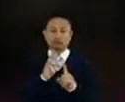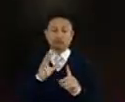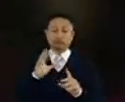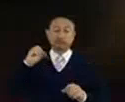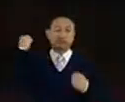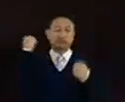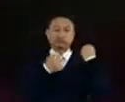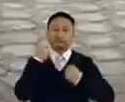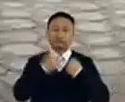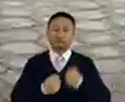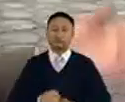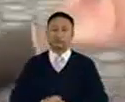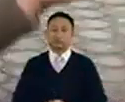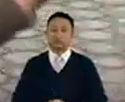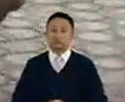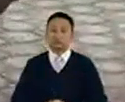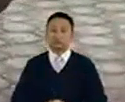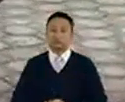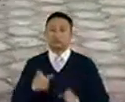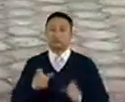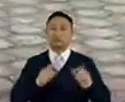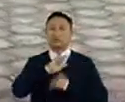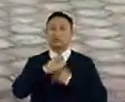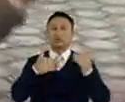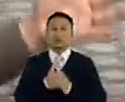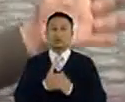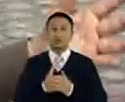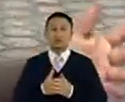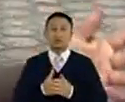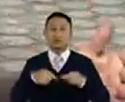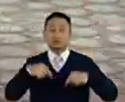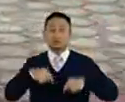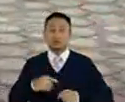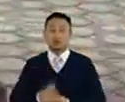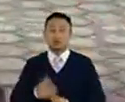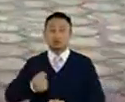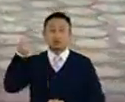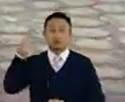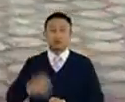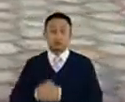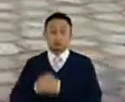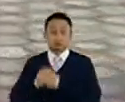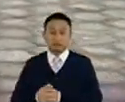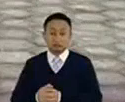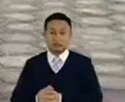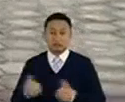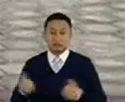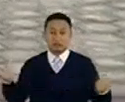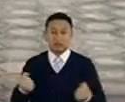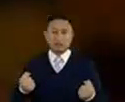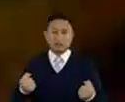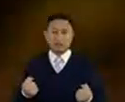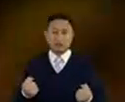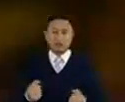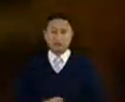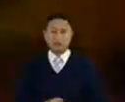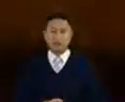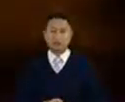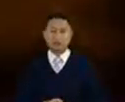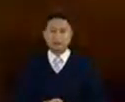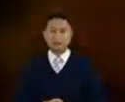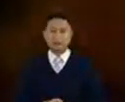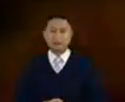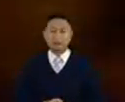medio barrio encima. Todito la gente vinieron levantando con palos de escoba, con varilla, con tanta vaina. Con el pasar